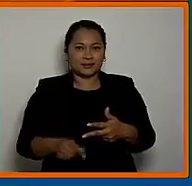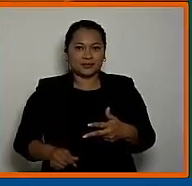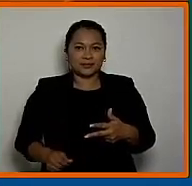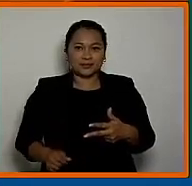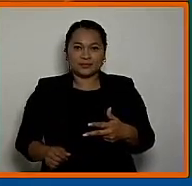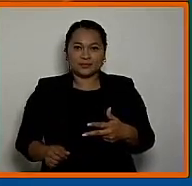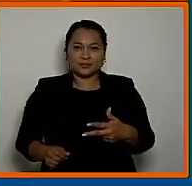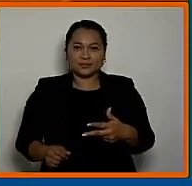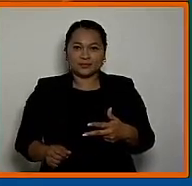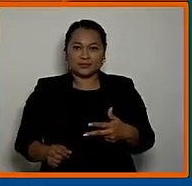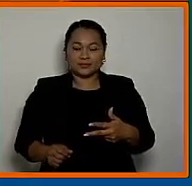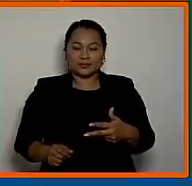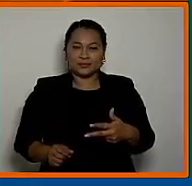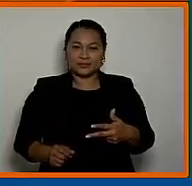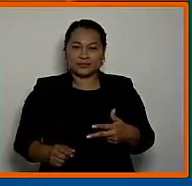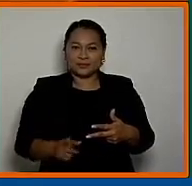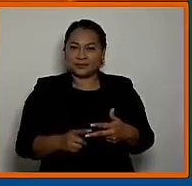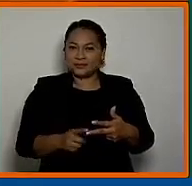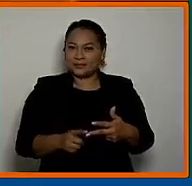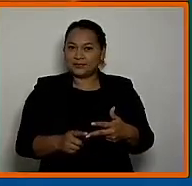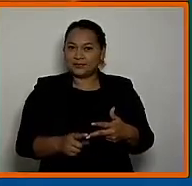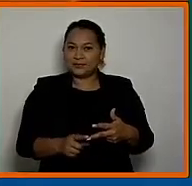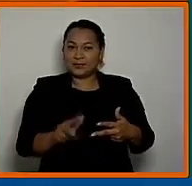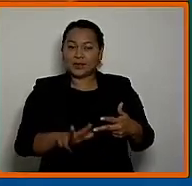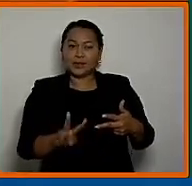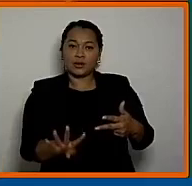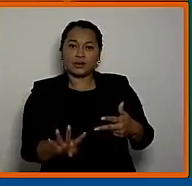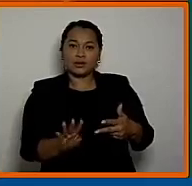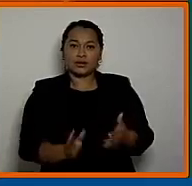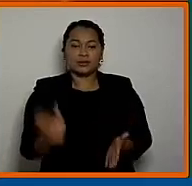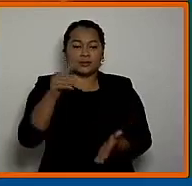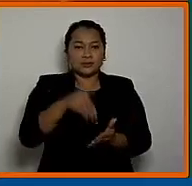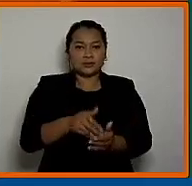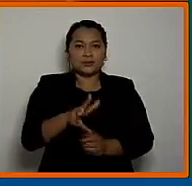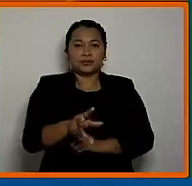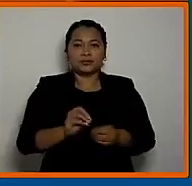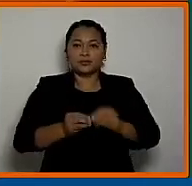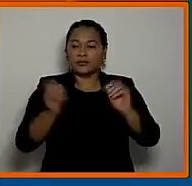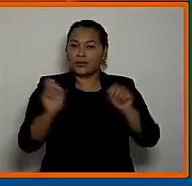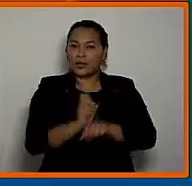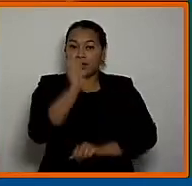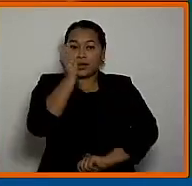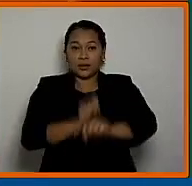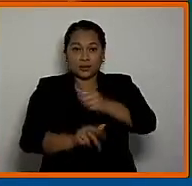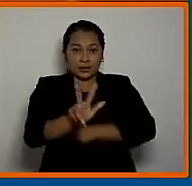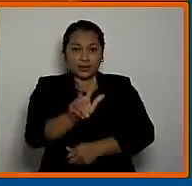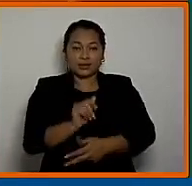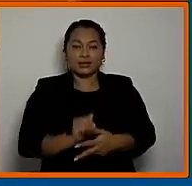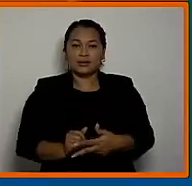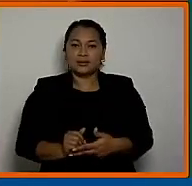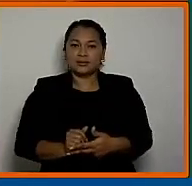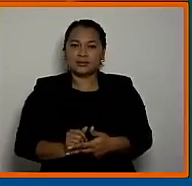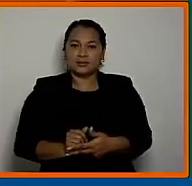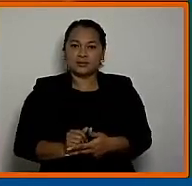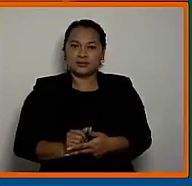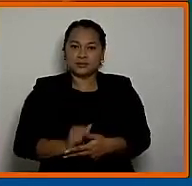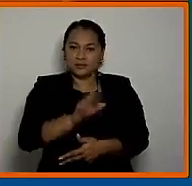para esta linda mañana, este es el 34. Con mucho gusto te repito, tus tres números favorecidos son